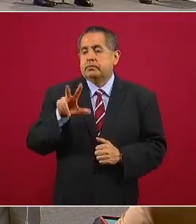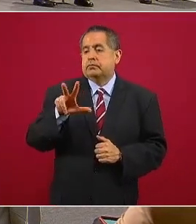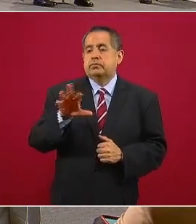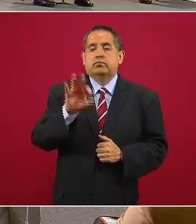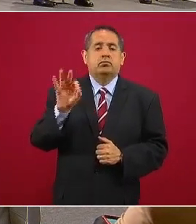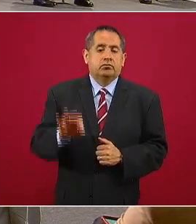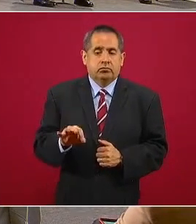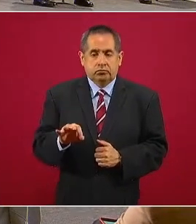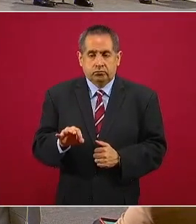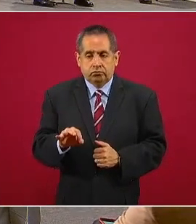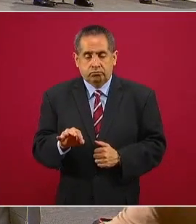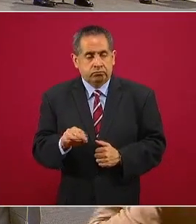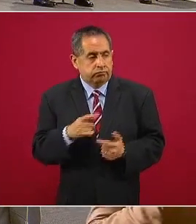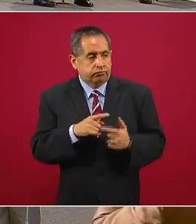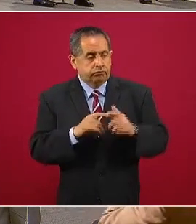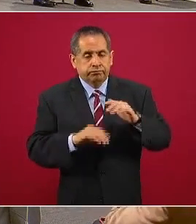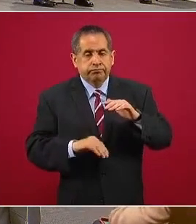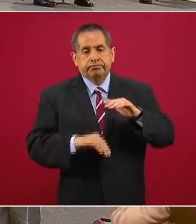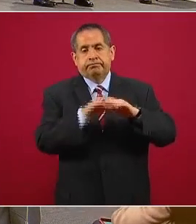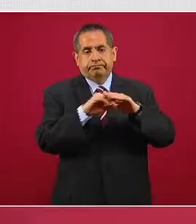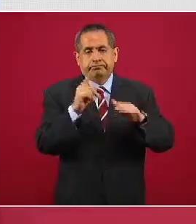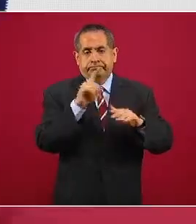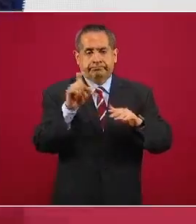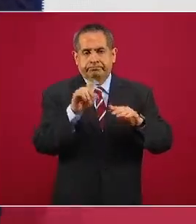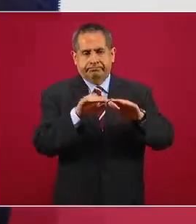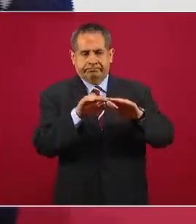38% de ocupación.